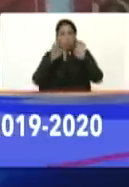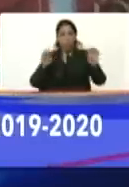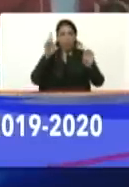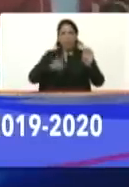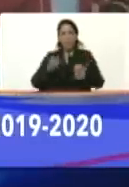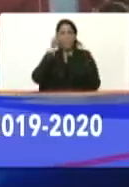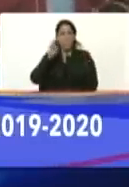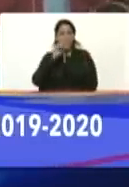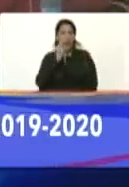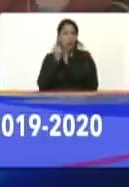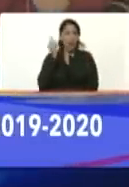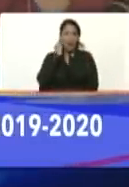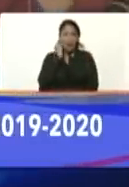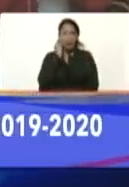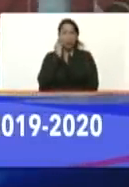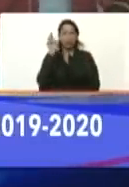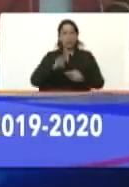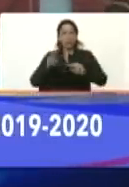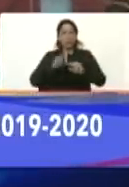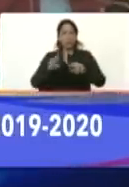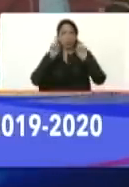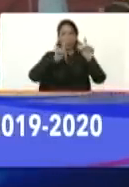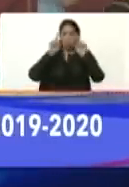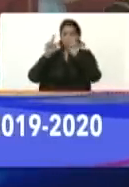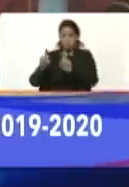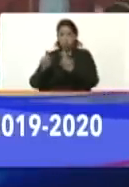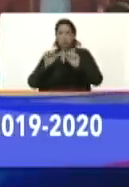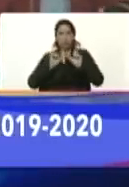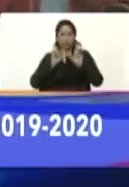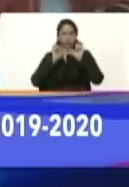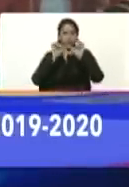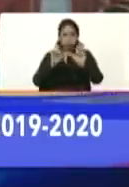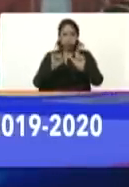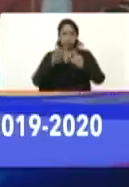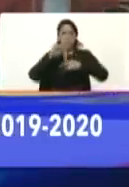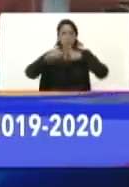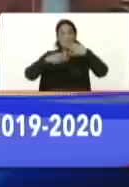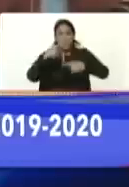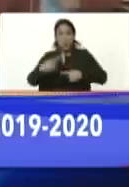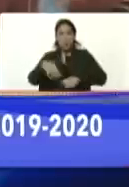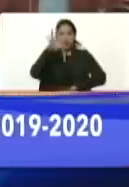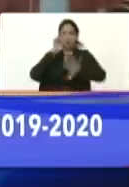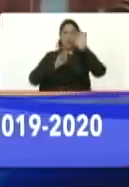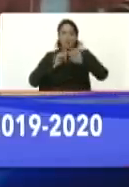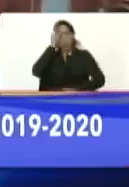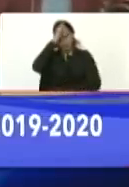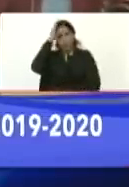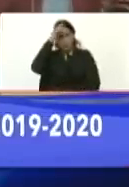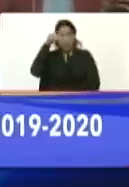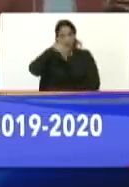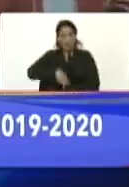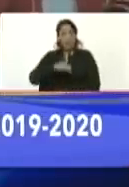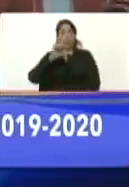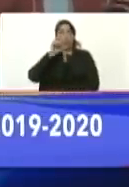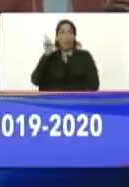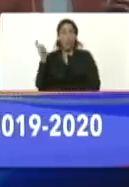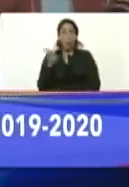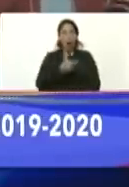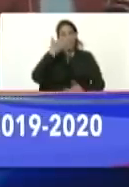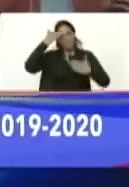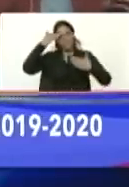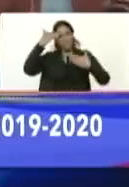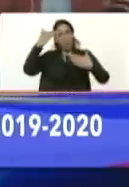maestros y maestras para los niños la enseñanza para seguir cada día aprendiendo con mucha conciencia desde el guárico presidente un